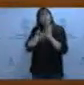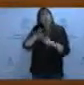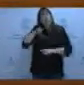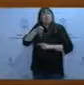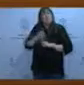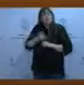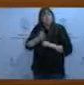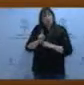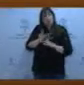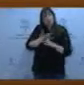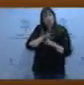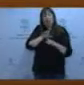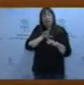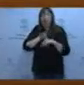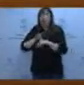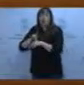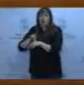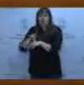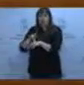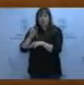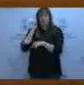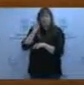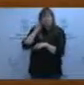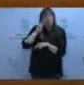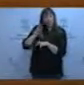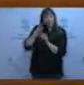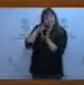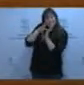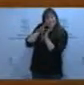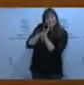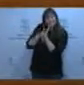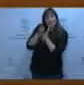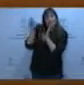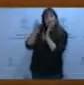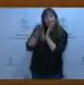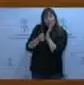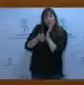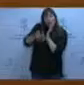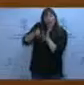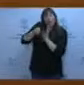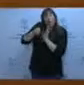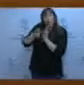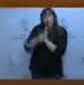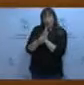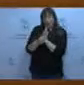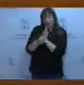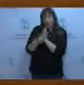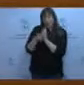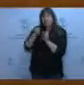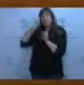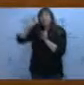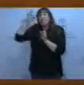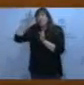Orientar desde el punto de vista de su significado es colocar un objeto o una idea